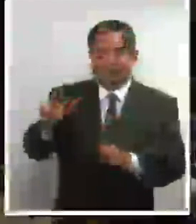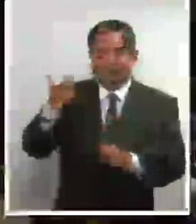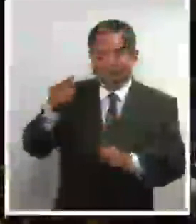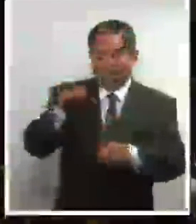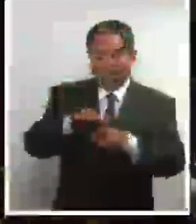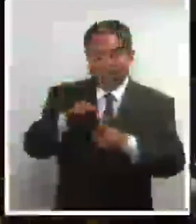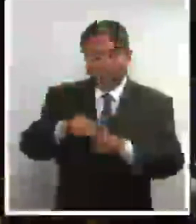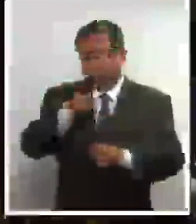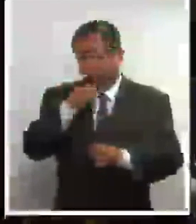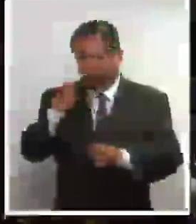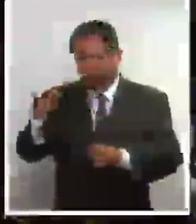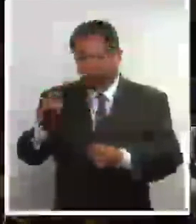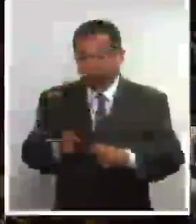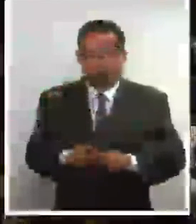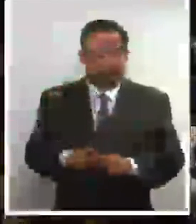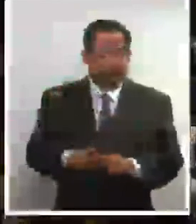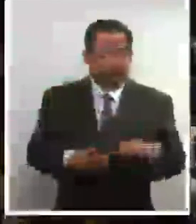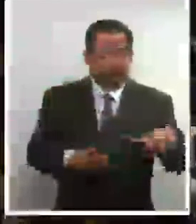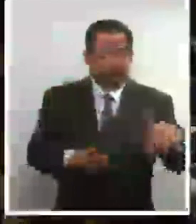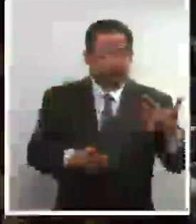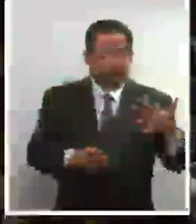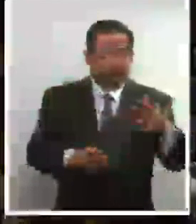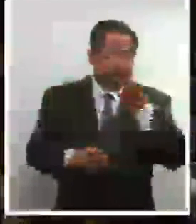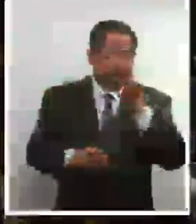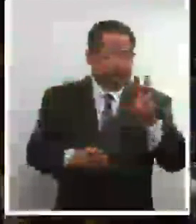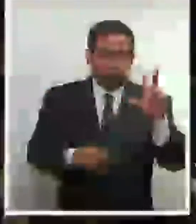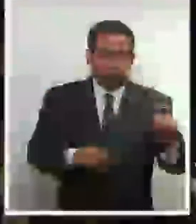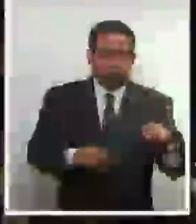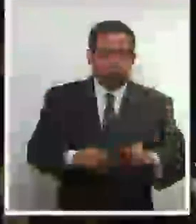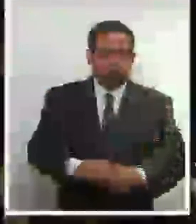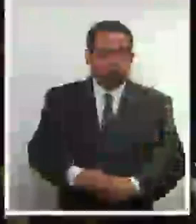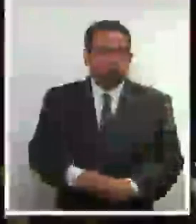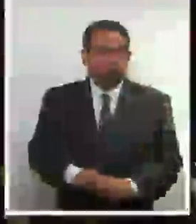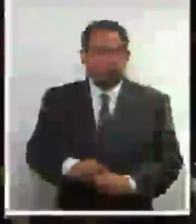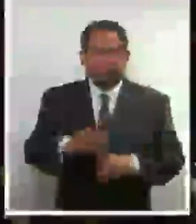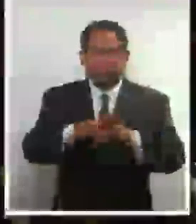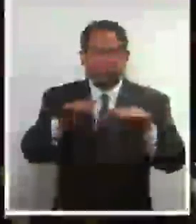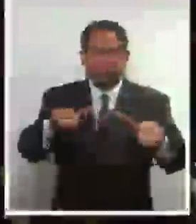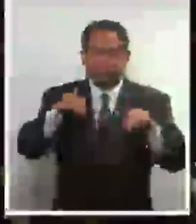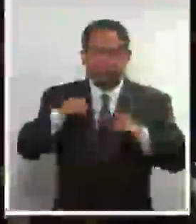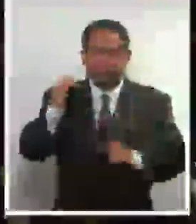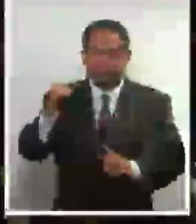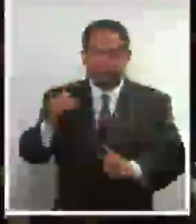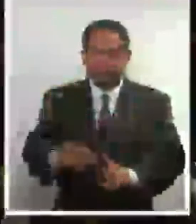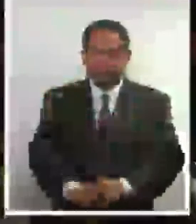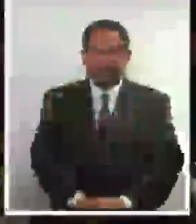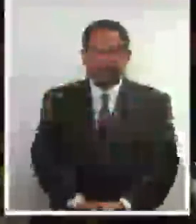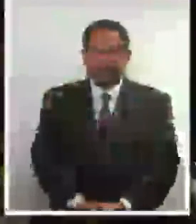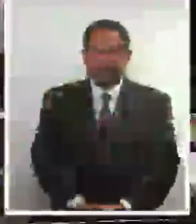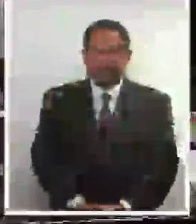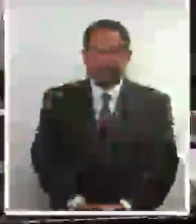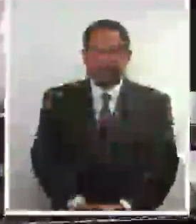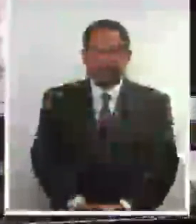57 votos a favor, 15 votos en contra y 0 abstenciones.